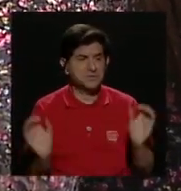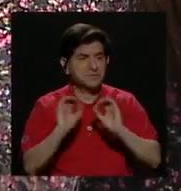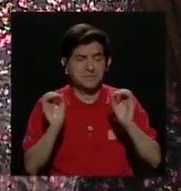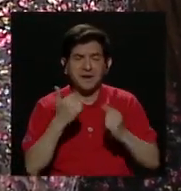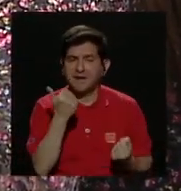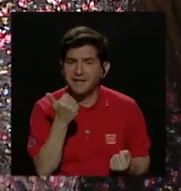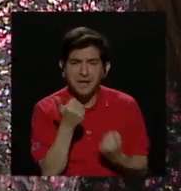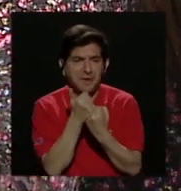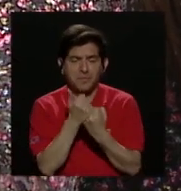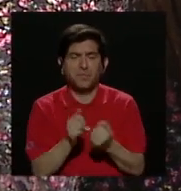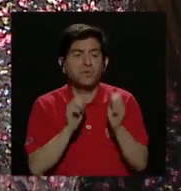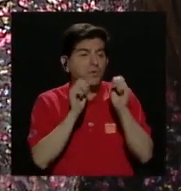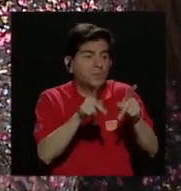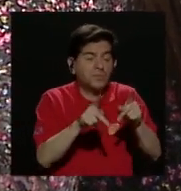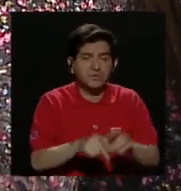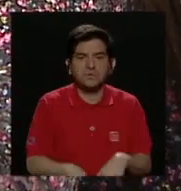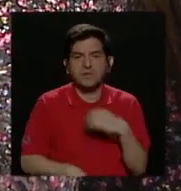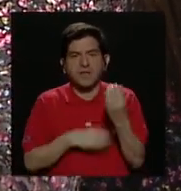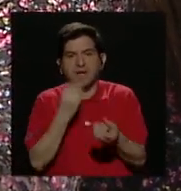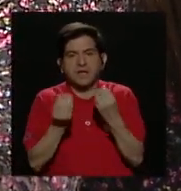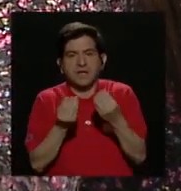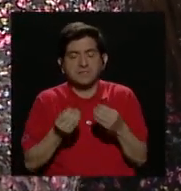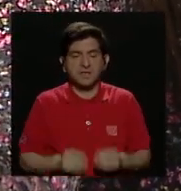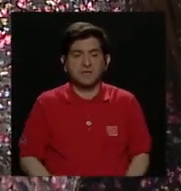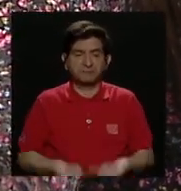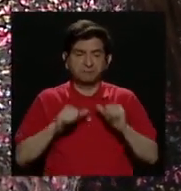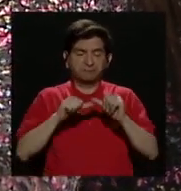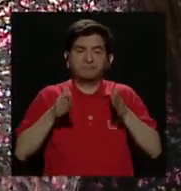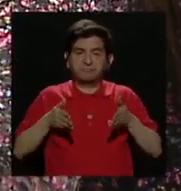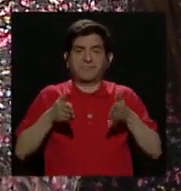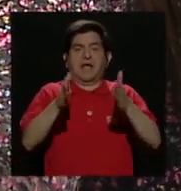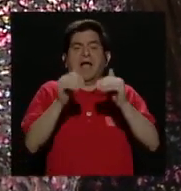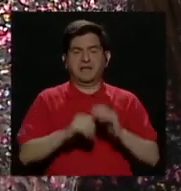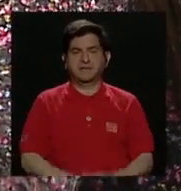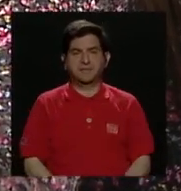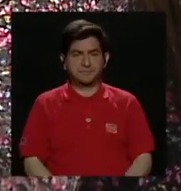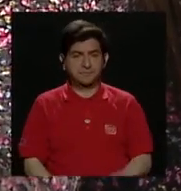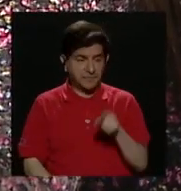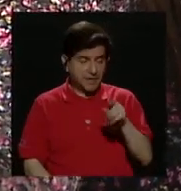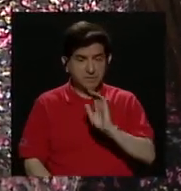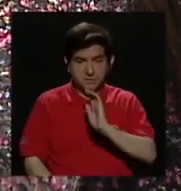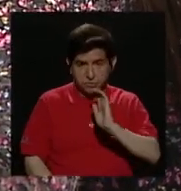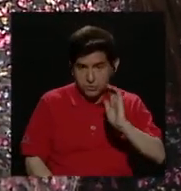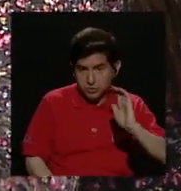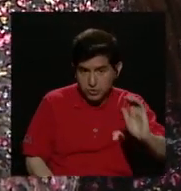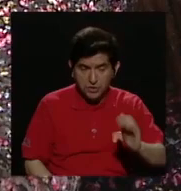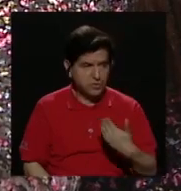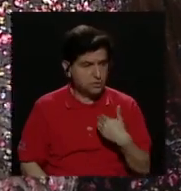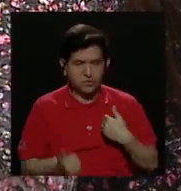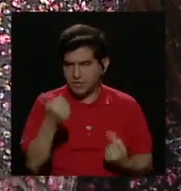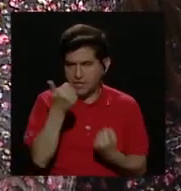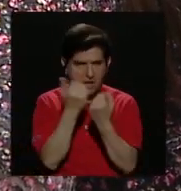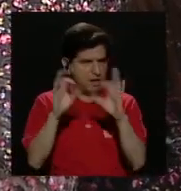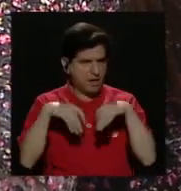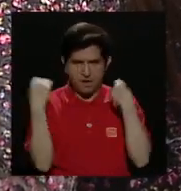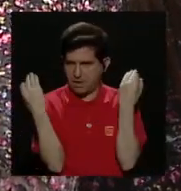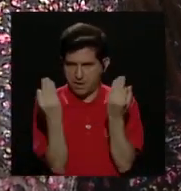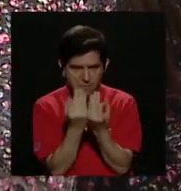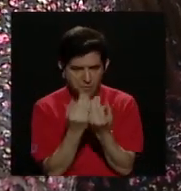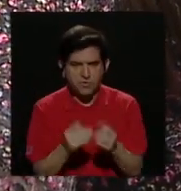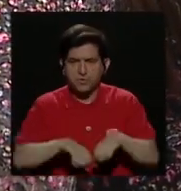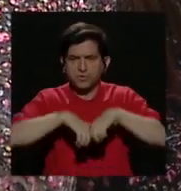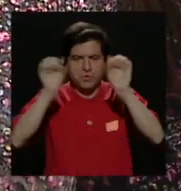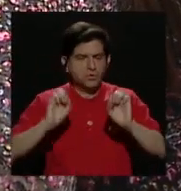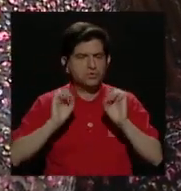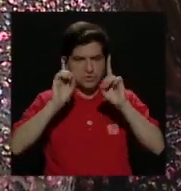ningún apoyo, y lo único que les queda es la calle. Y generalmente estos niños y niñas, al no tener apoyo familiar, no tener un